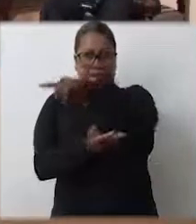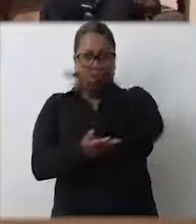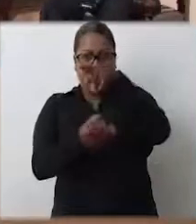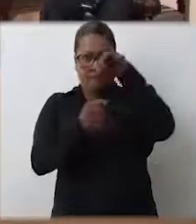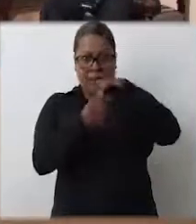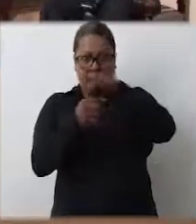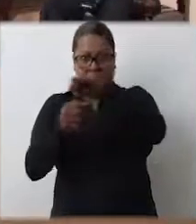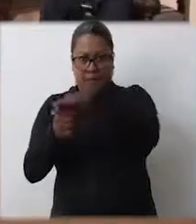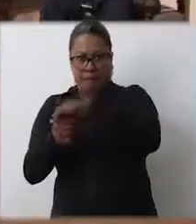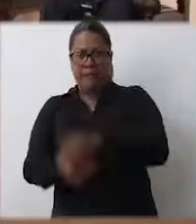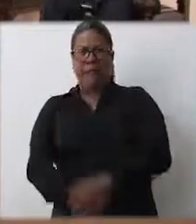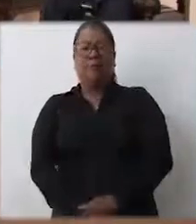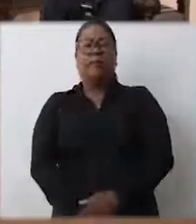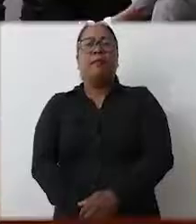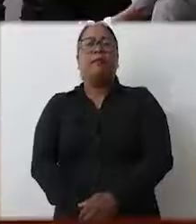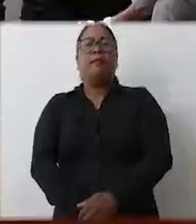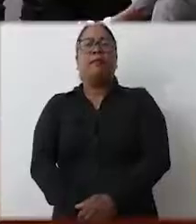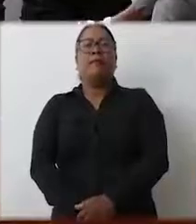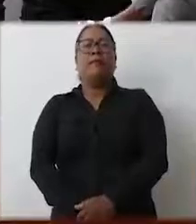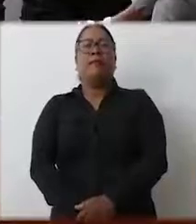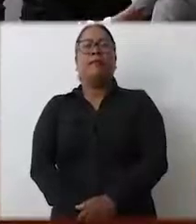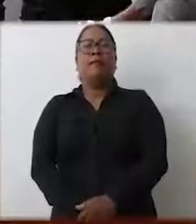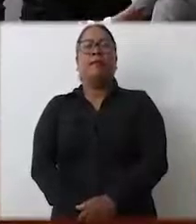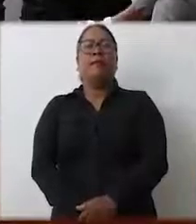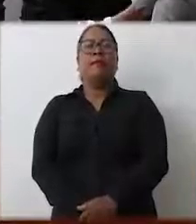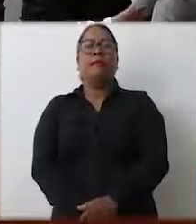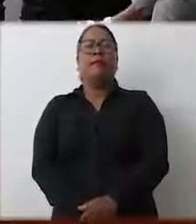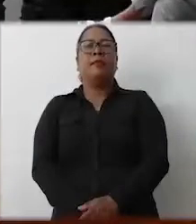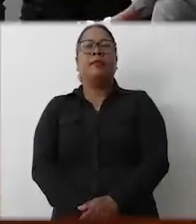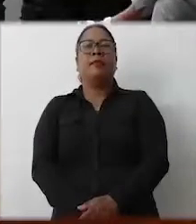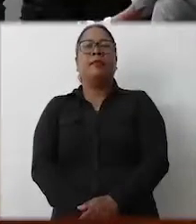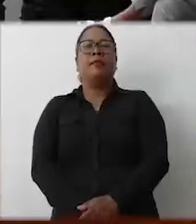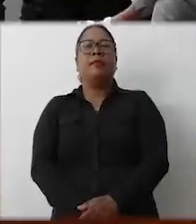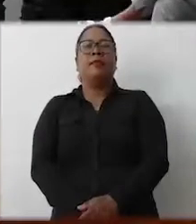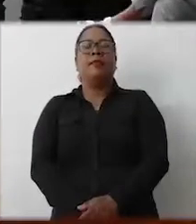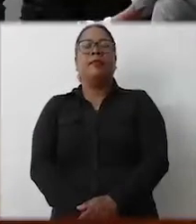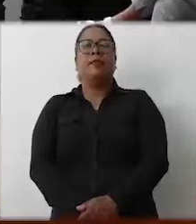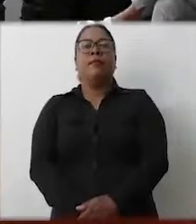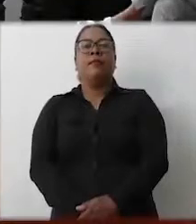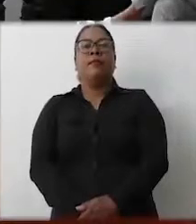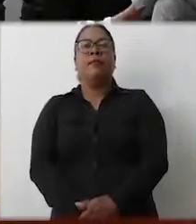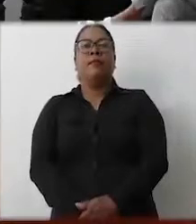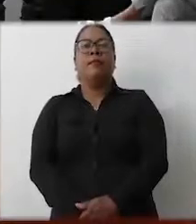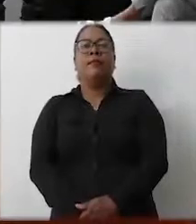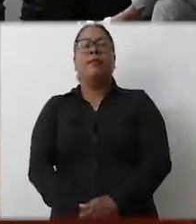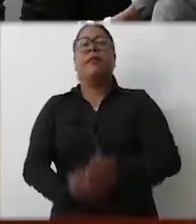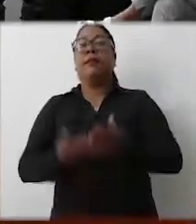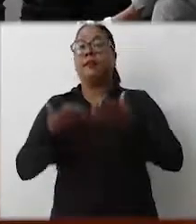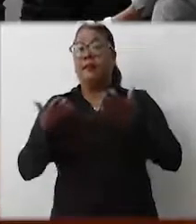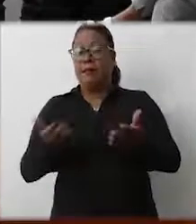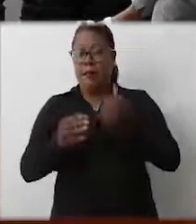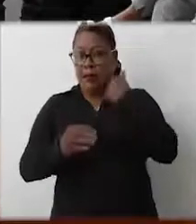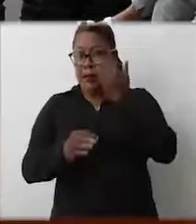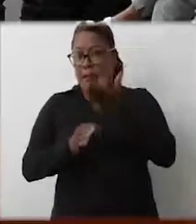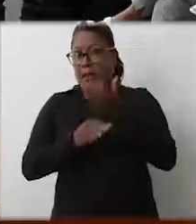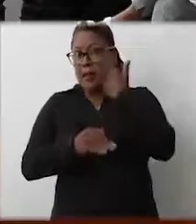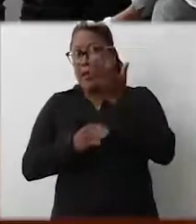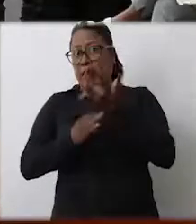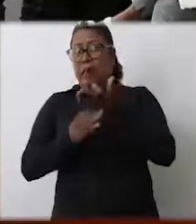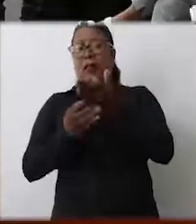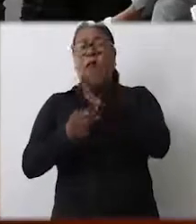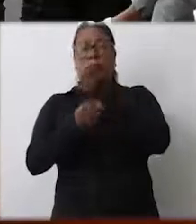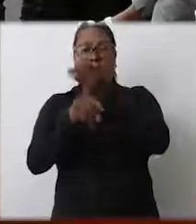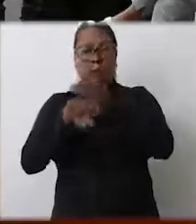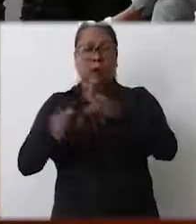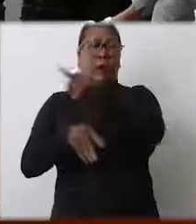sesión ordinaria de Cabildo de fecha 10 de febrero del presente año, así como del acuerdo emanado de la sesión